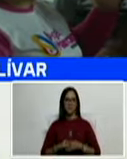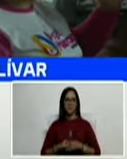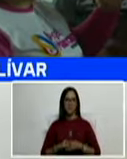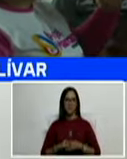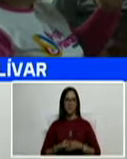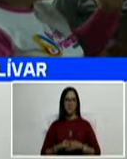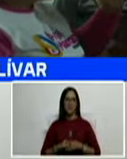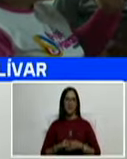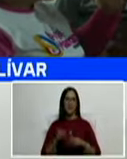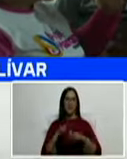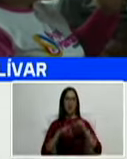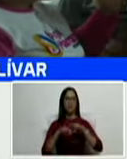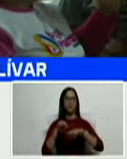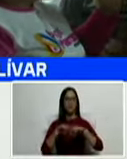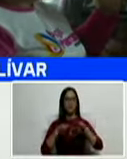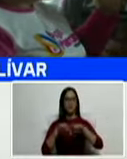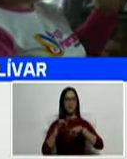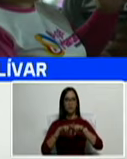y de la construcción